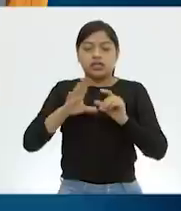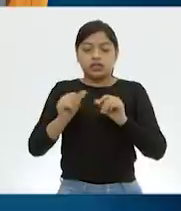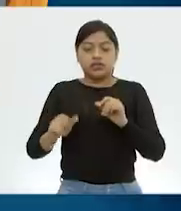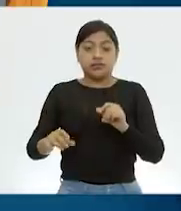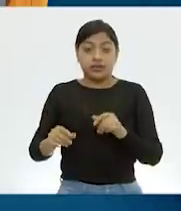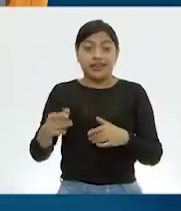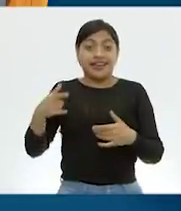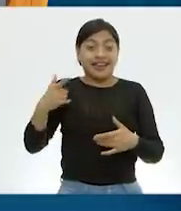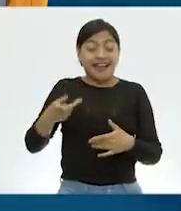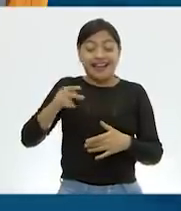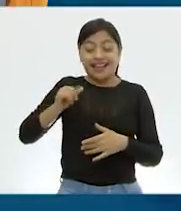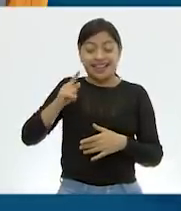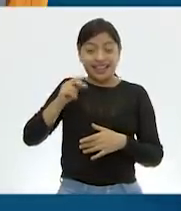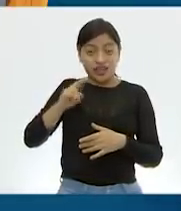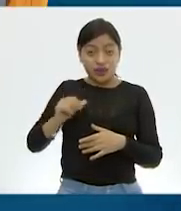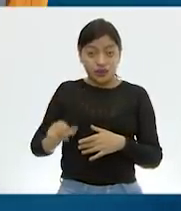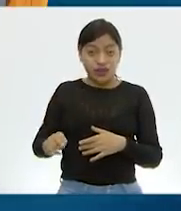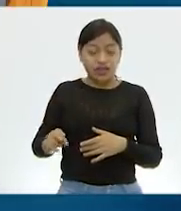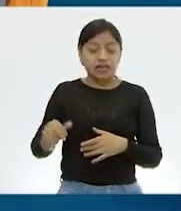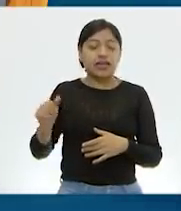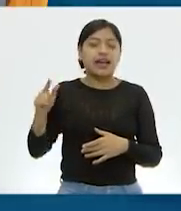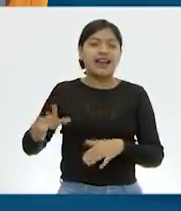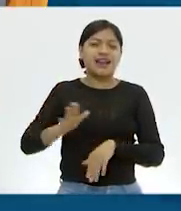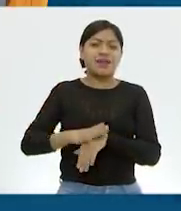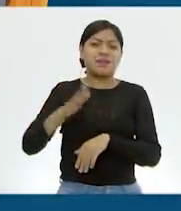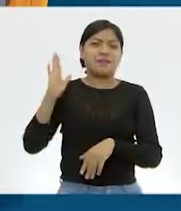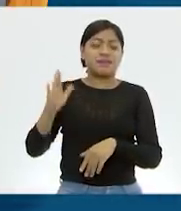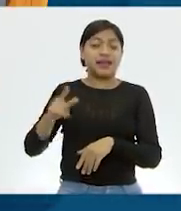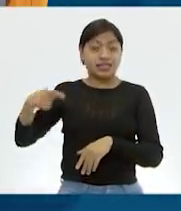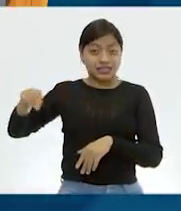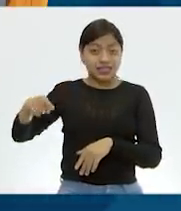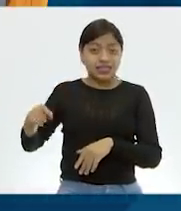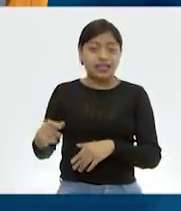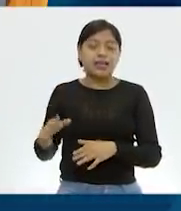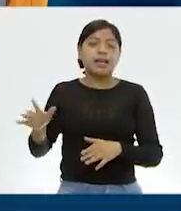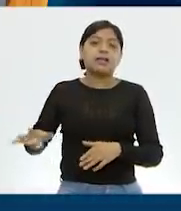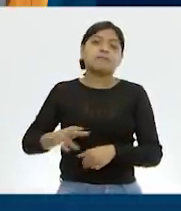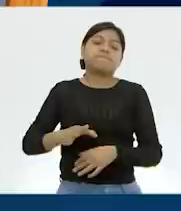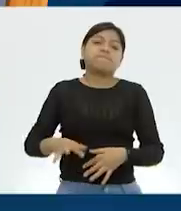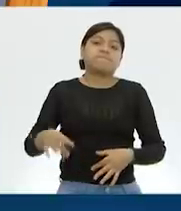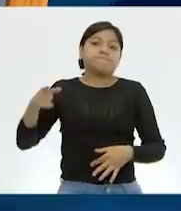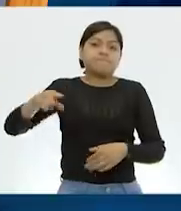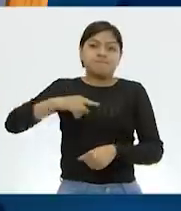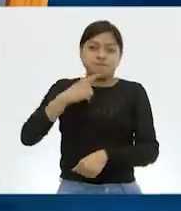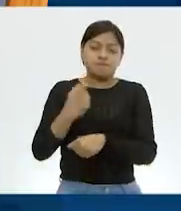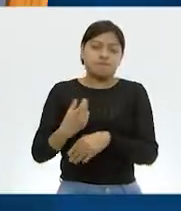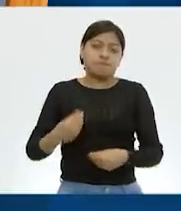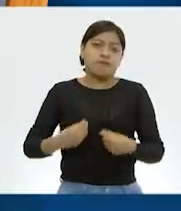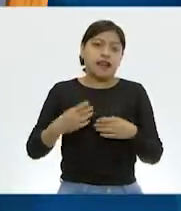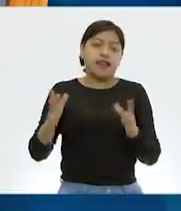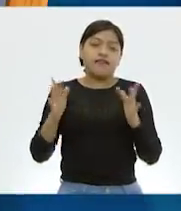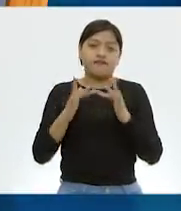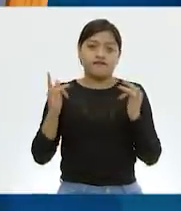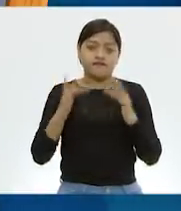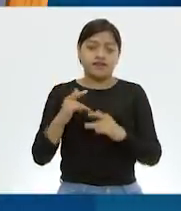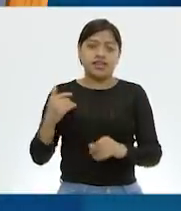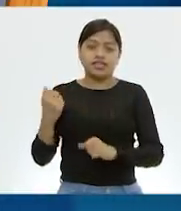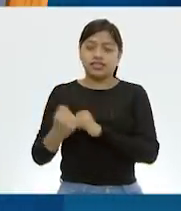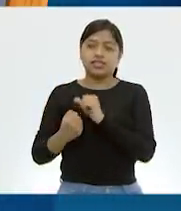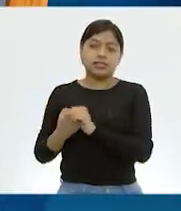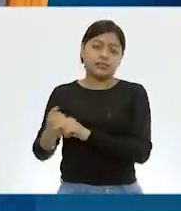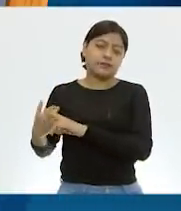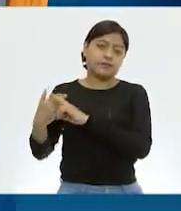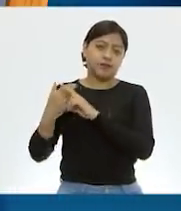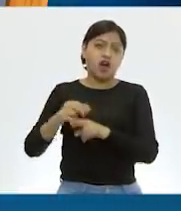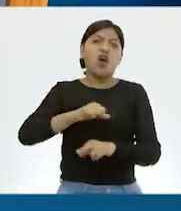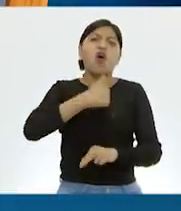de llegar a Cataluña, que es donde habitan más especies, primero vivió en Francia durante algunos años. ¡Wow!